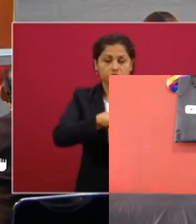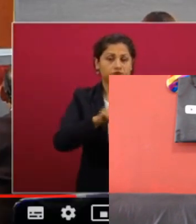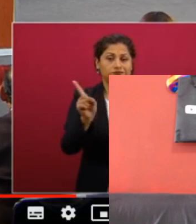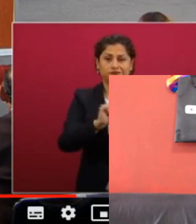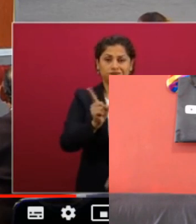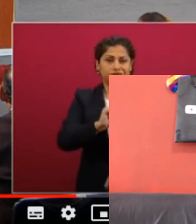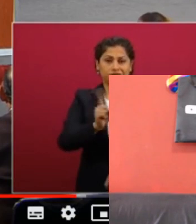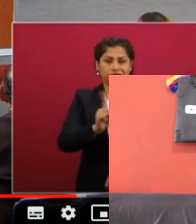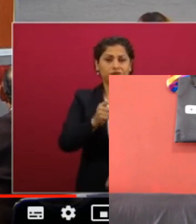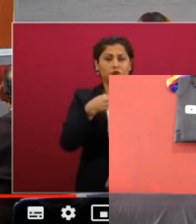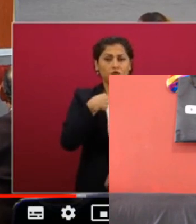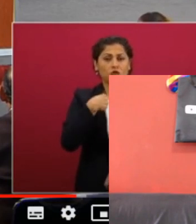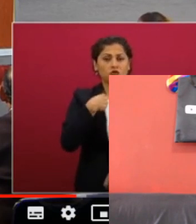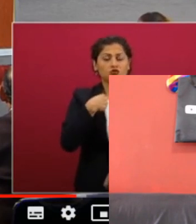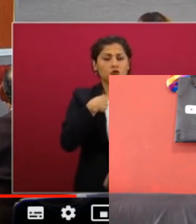permitir